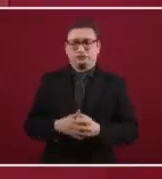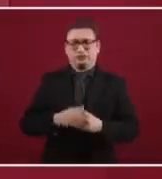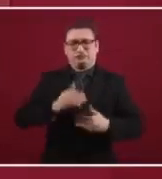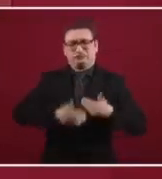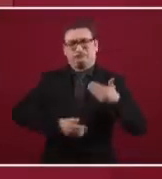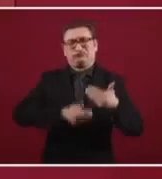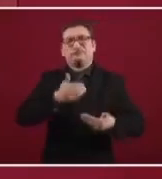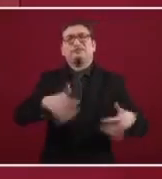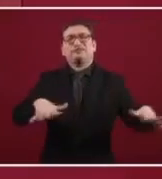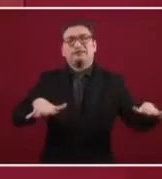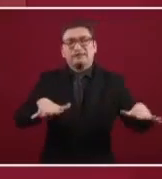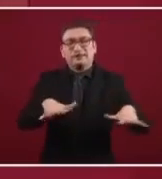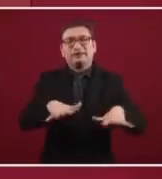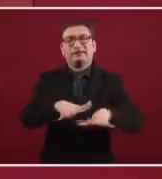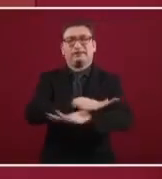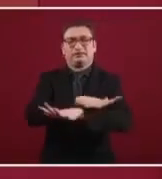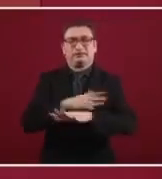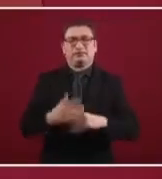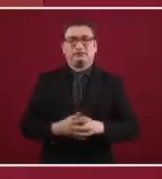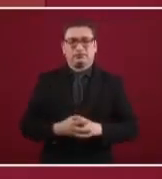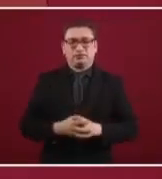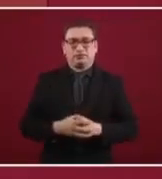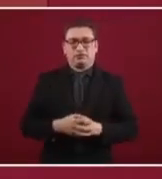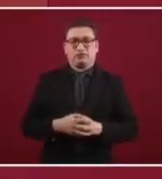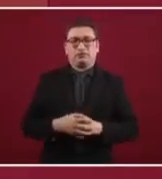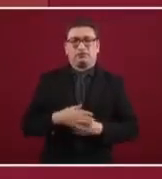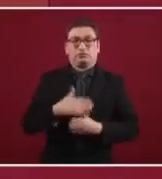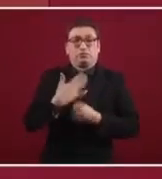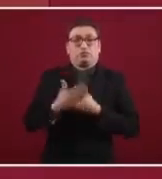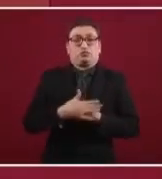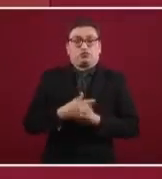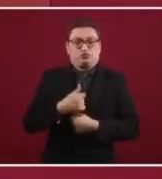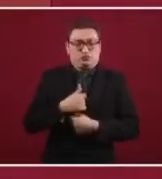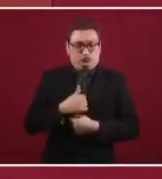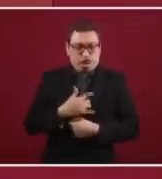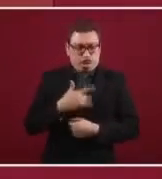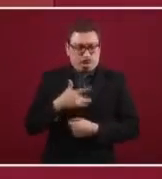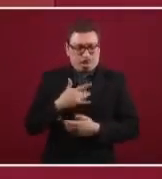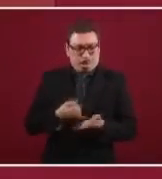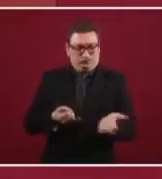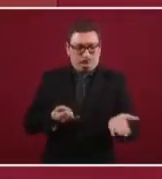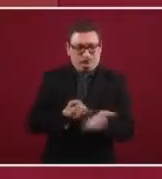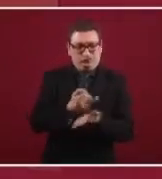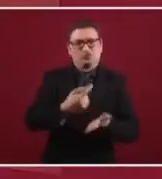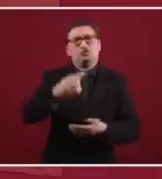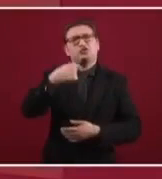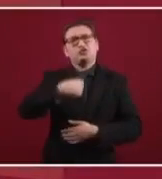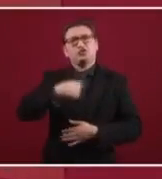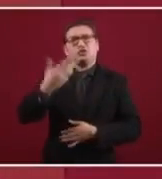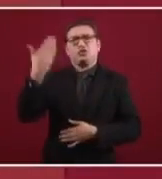cambio. Y estoy ahora por decidir. Yo tenía